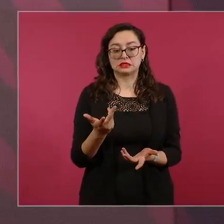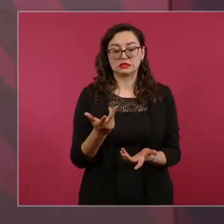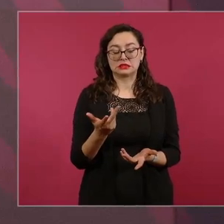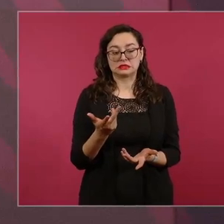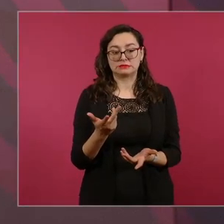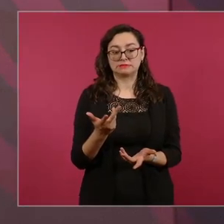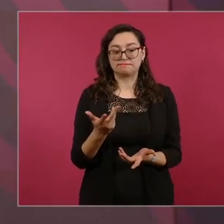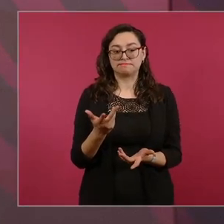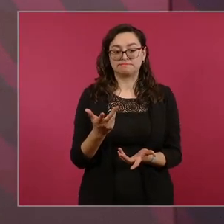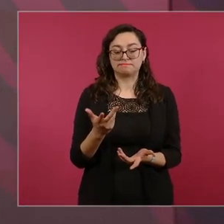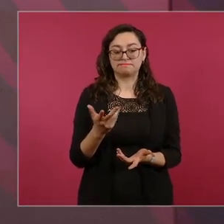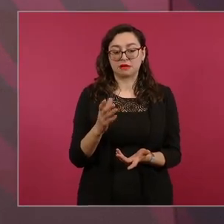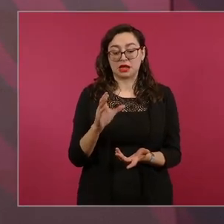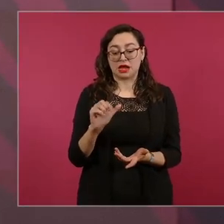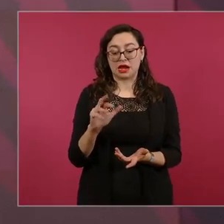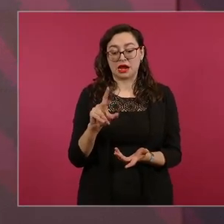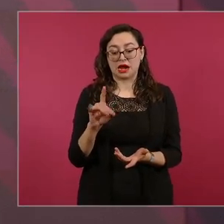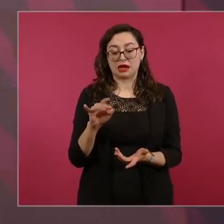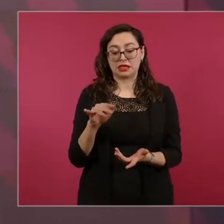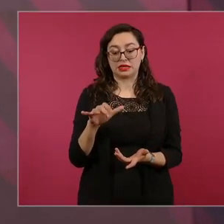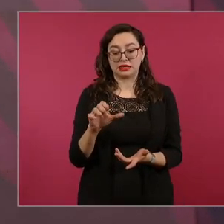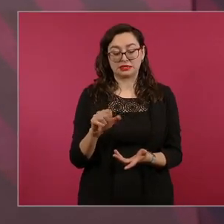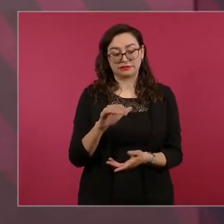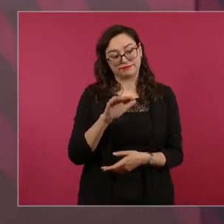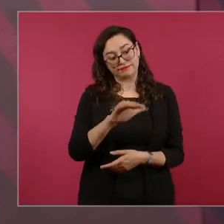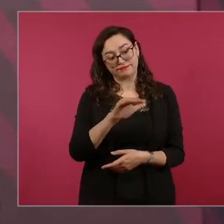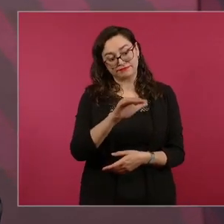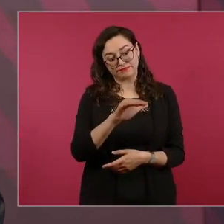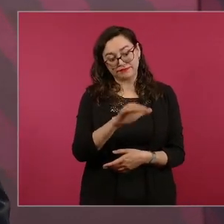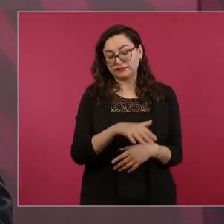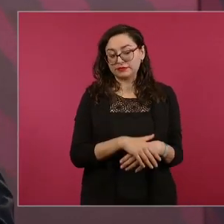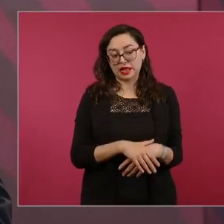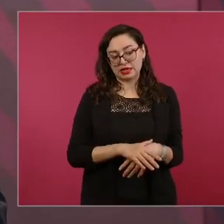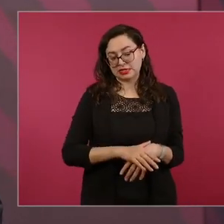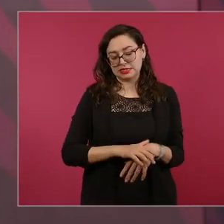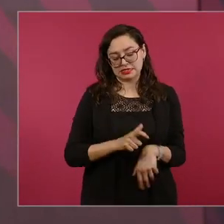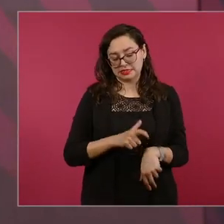salir del país y